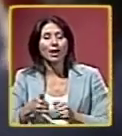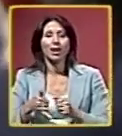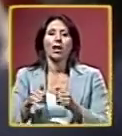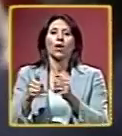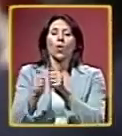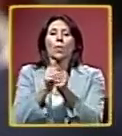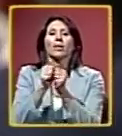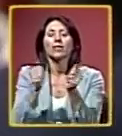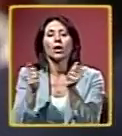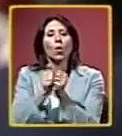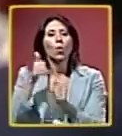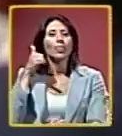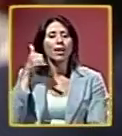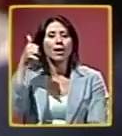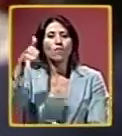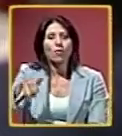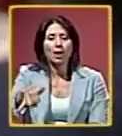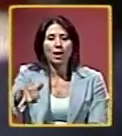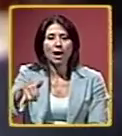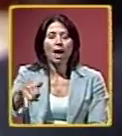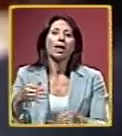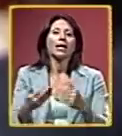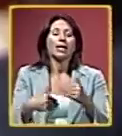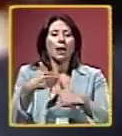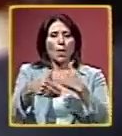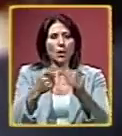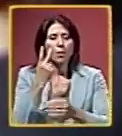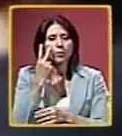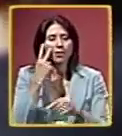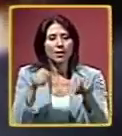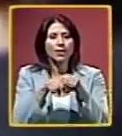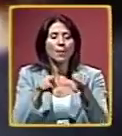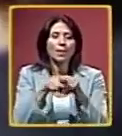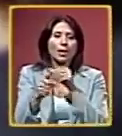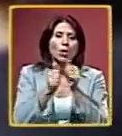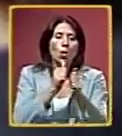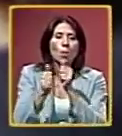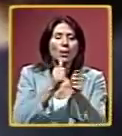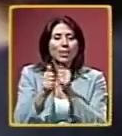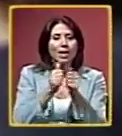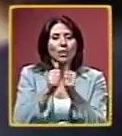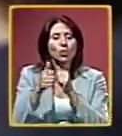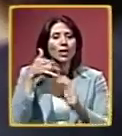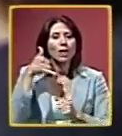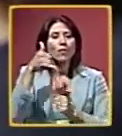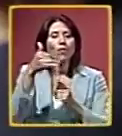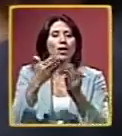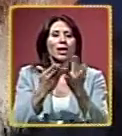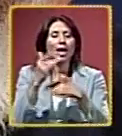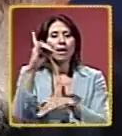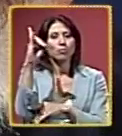fija, y vamos a ver ahora también compitiendo la telefonía por cable,